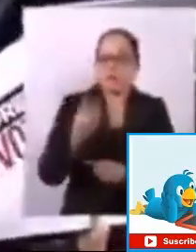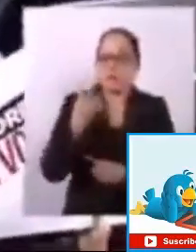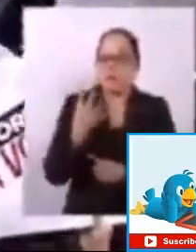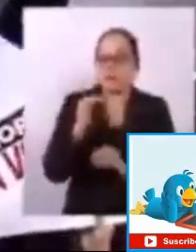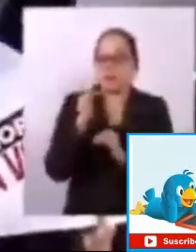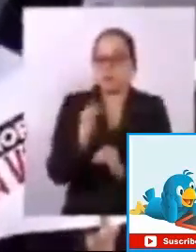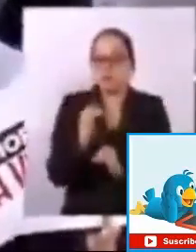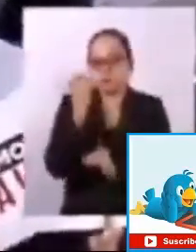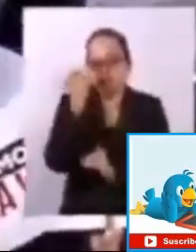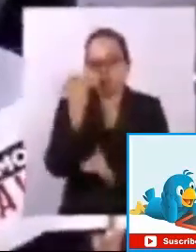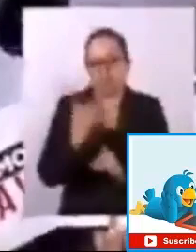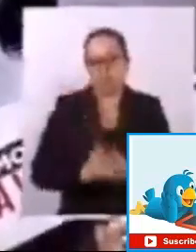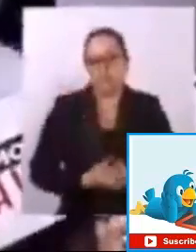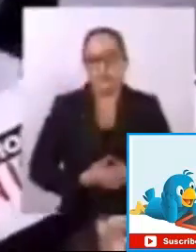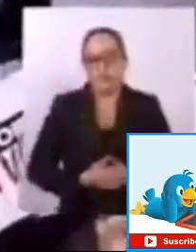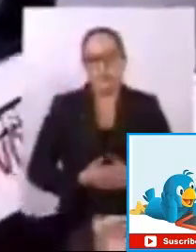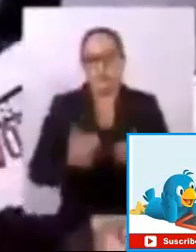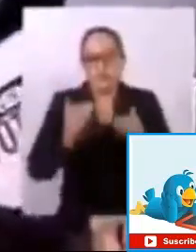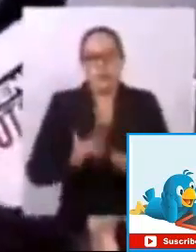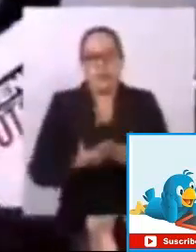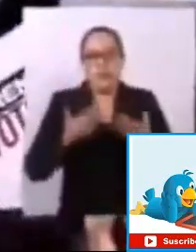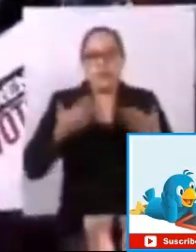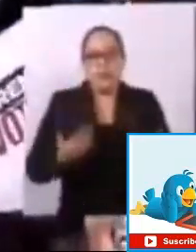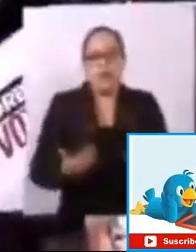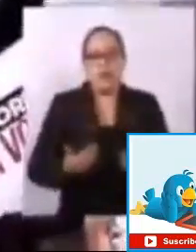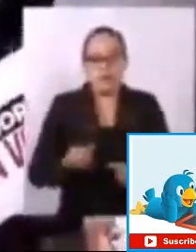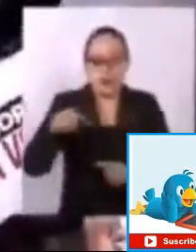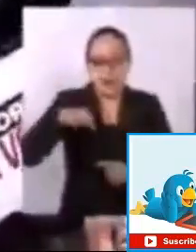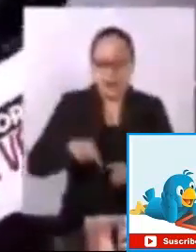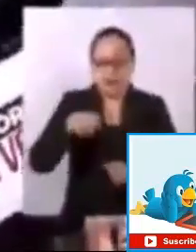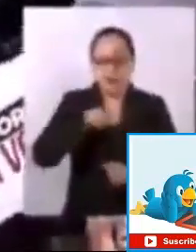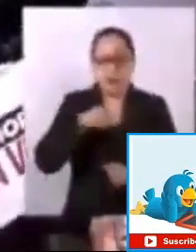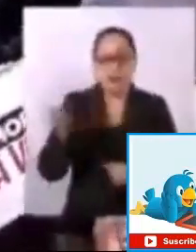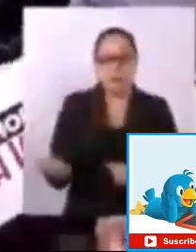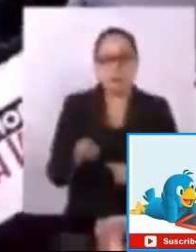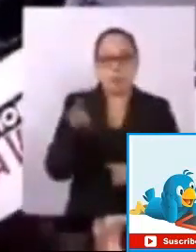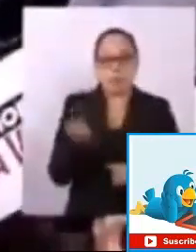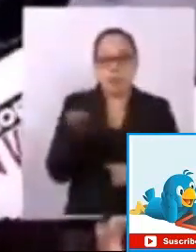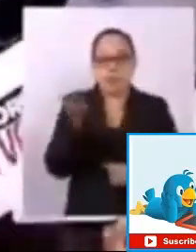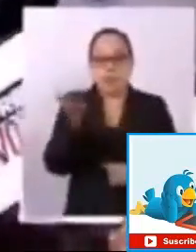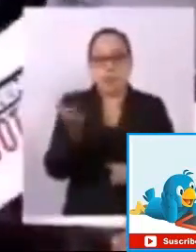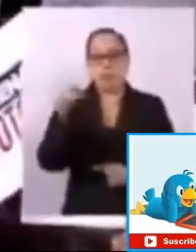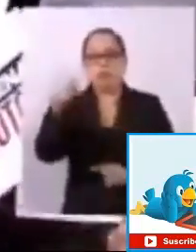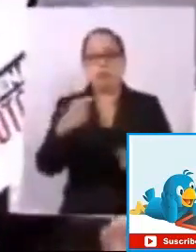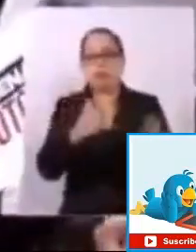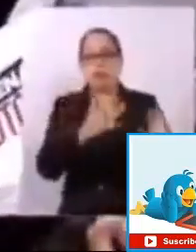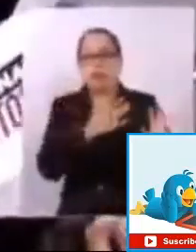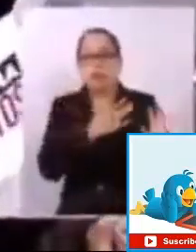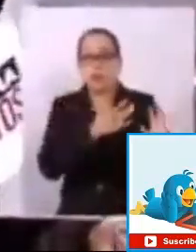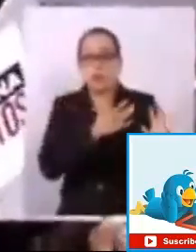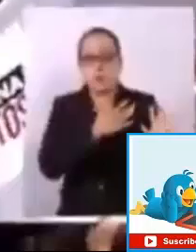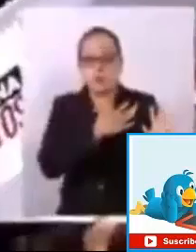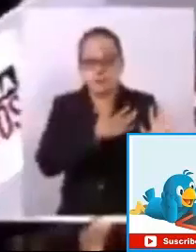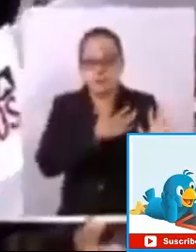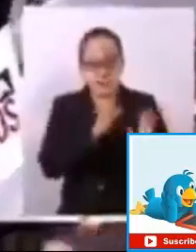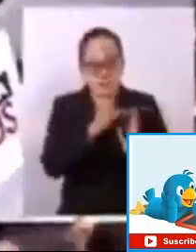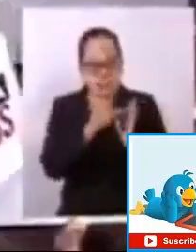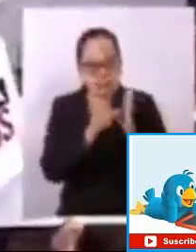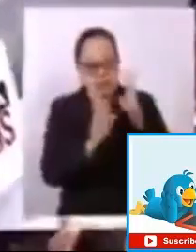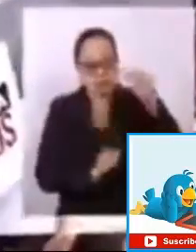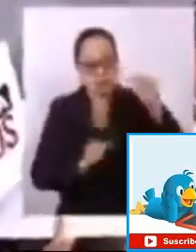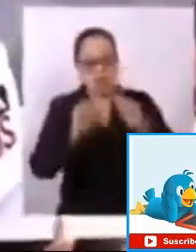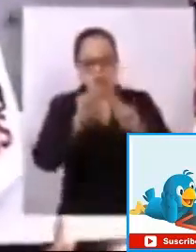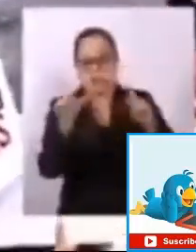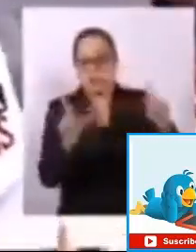2019-2024. En consecuencia, le pregunto, ¿protesta guardar y